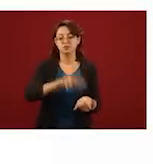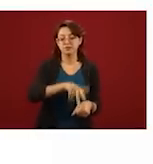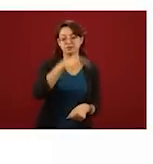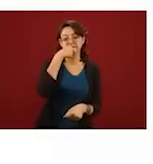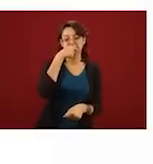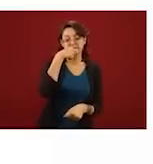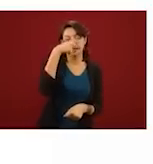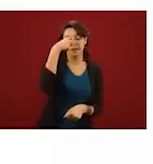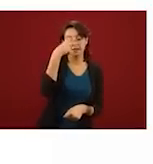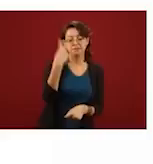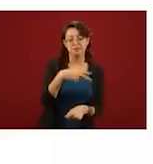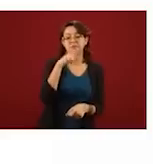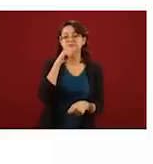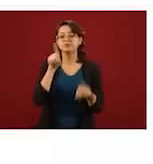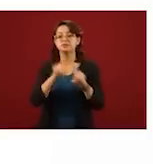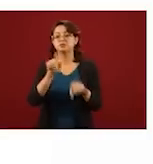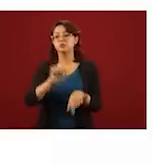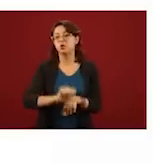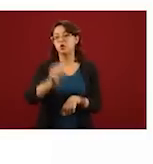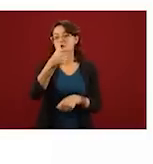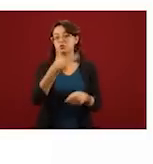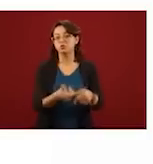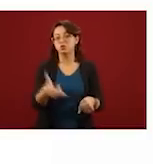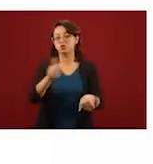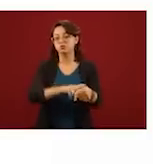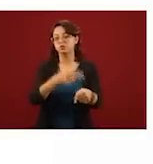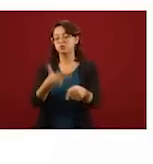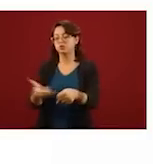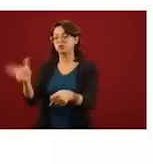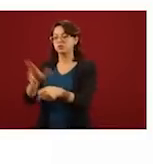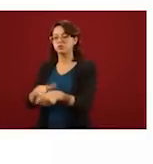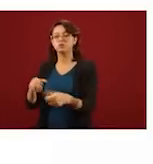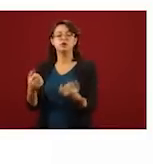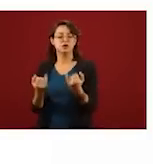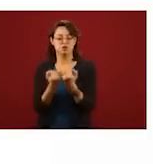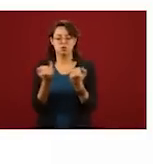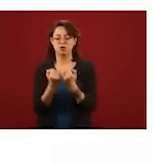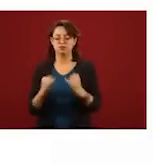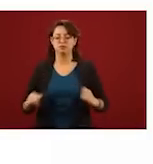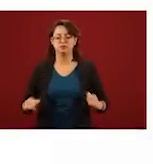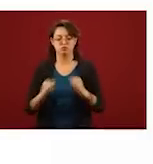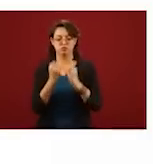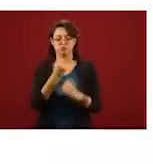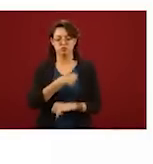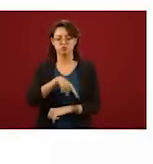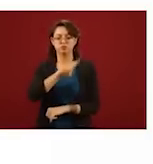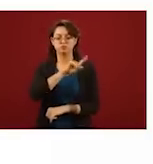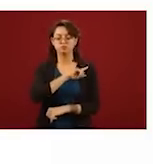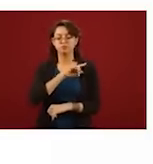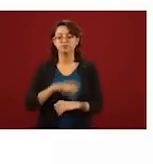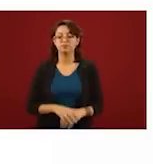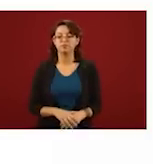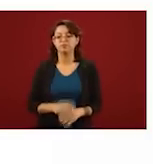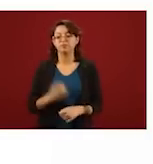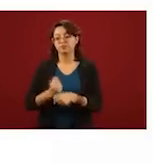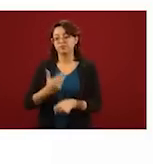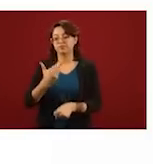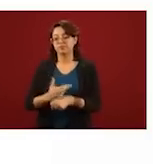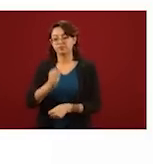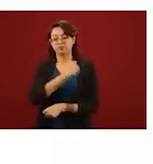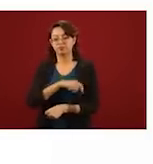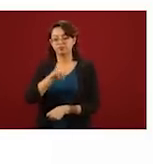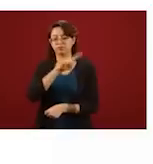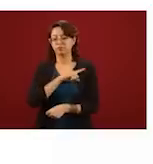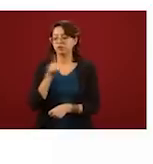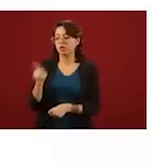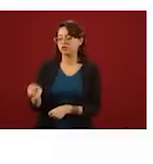sino por varios hospitales e incluso institutos nacionales de salud. La Secretaría de Salud, en coordinación con la Oficialía